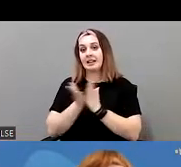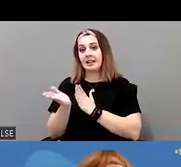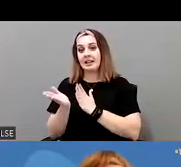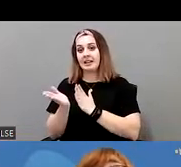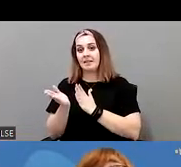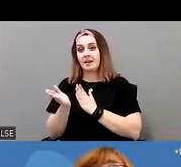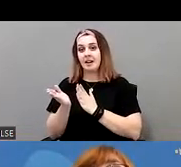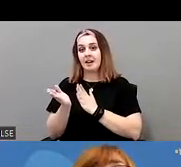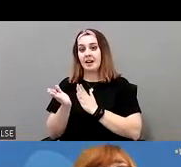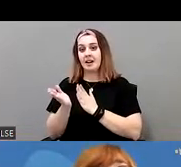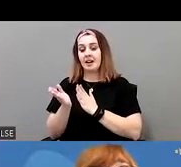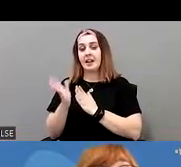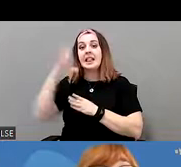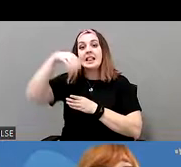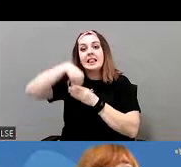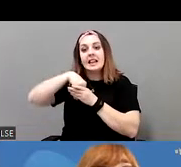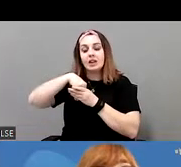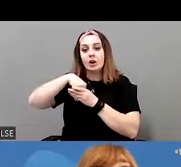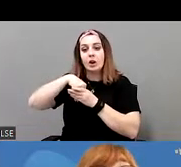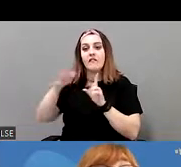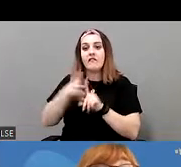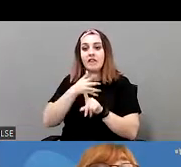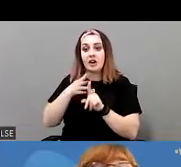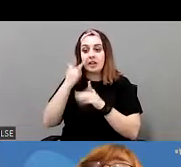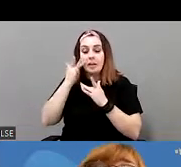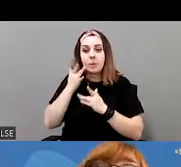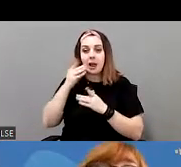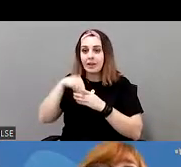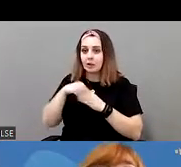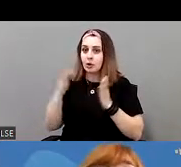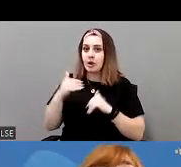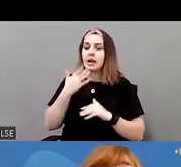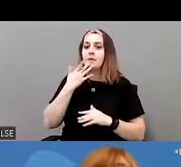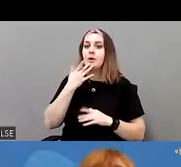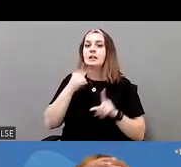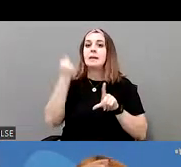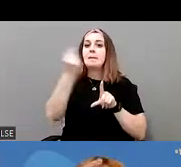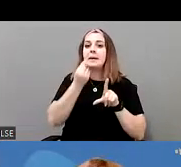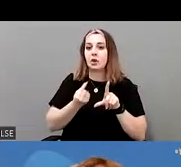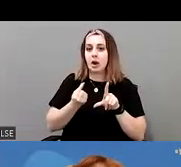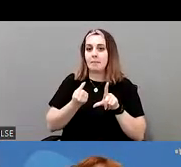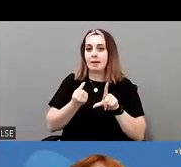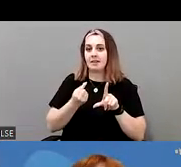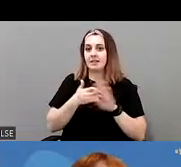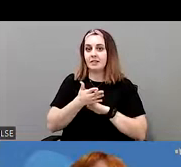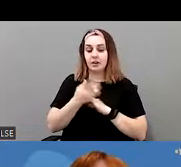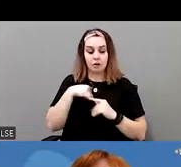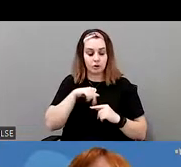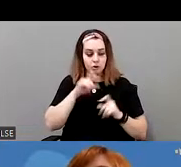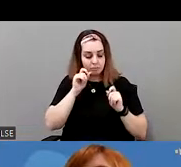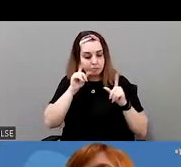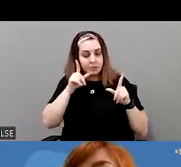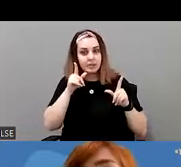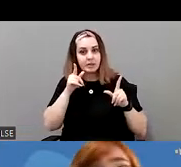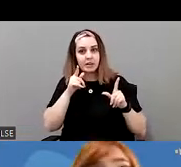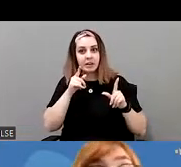ni siquiera están contemplando la violencia en sí. Me estoy refiriendo a los pictogramas. Nos dimos cuenta cuando íbamos a